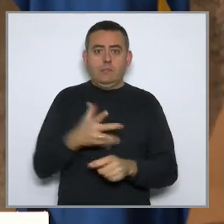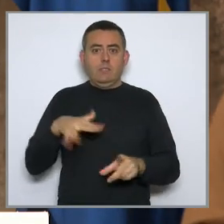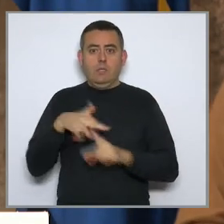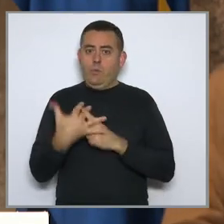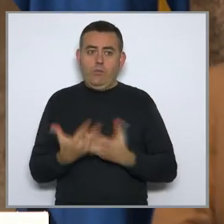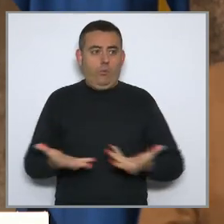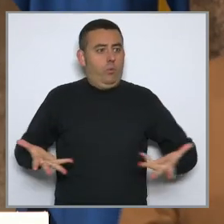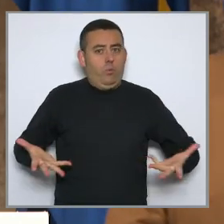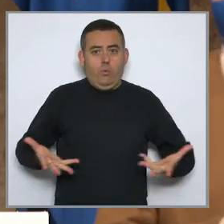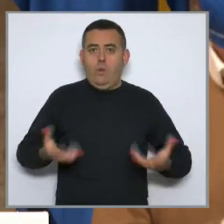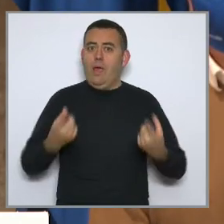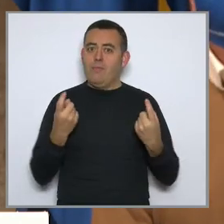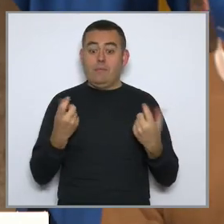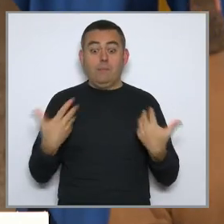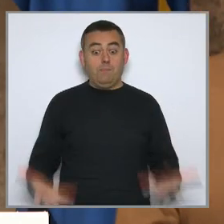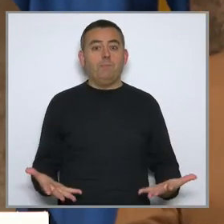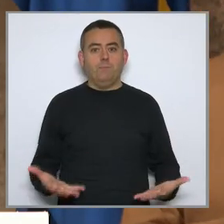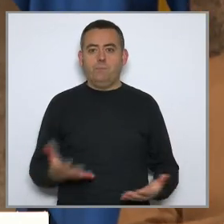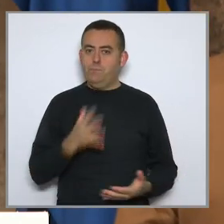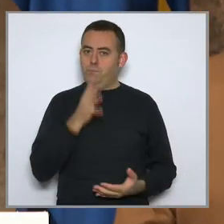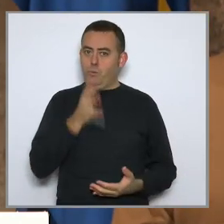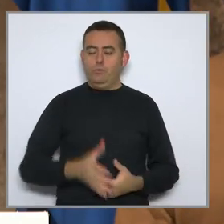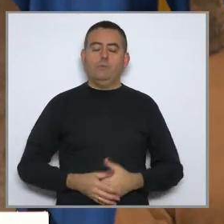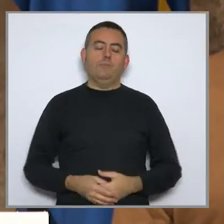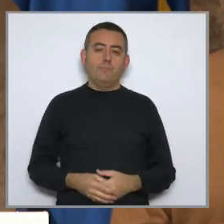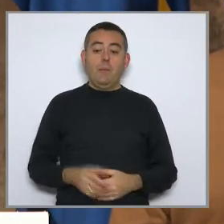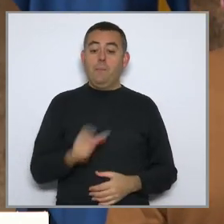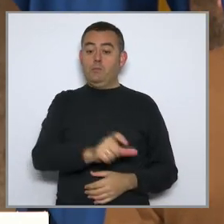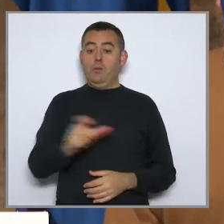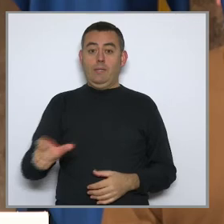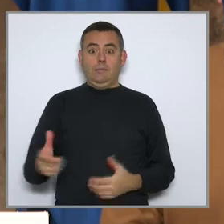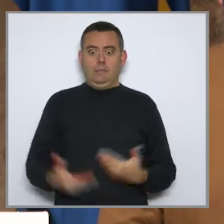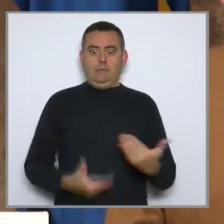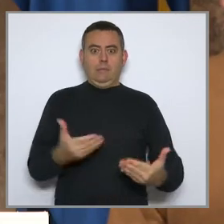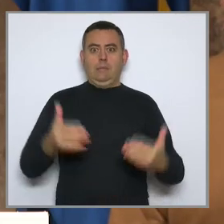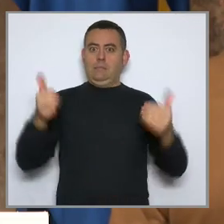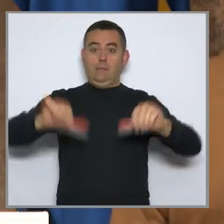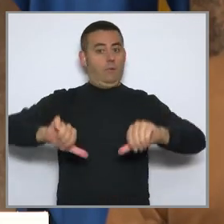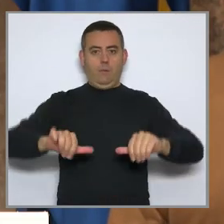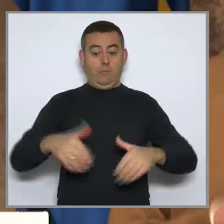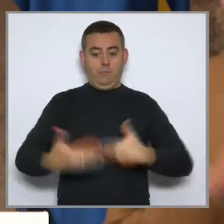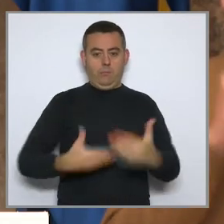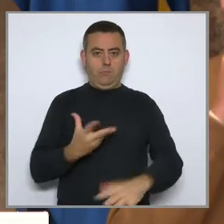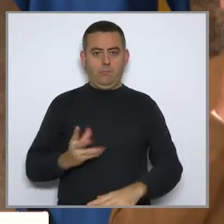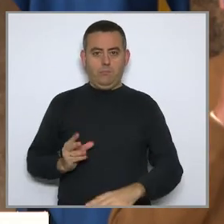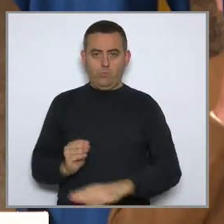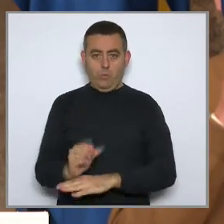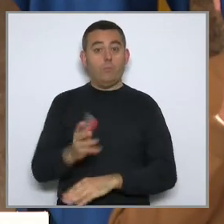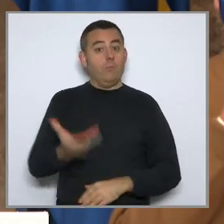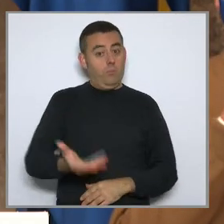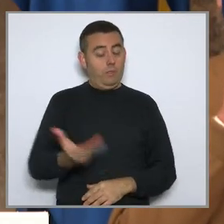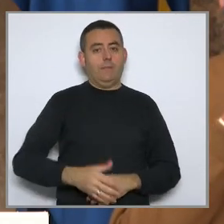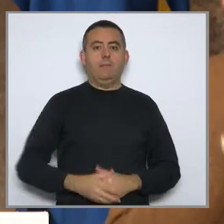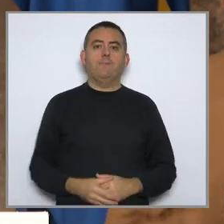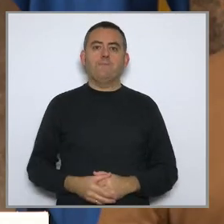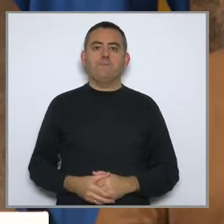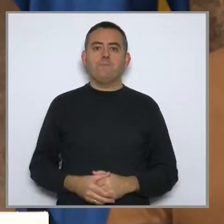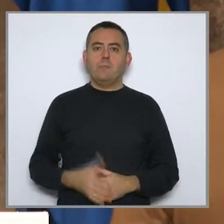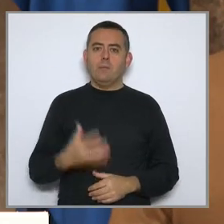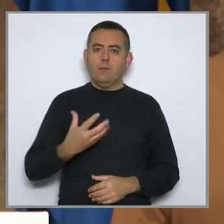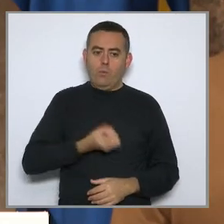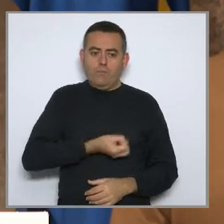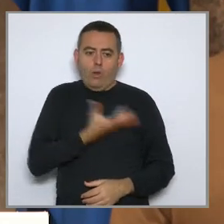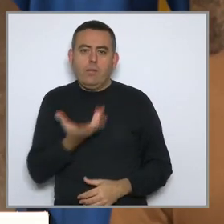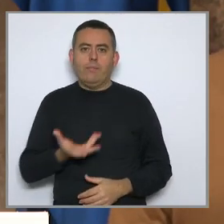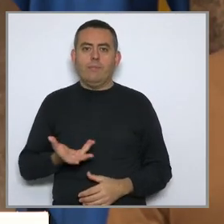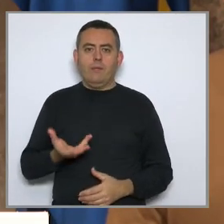evitar son males mayores. Por tanto, desde la negociación, desde la voluntad de llegar a acuerdos, que es lo importante,